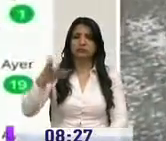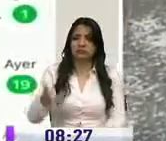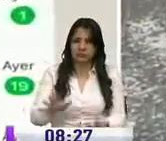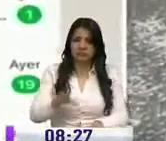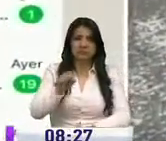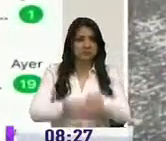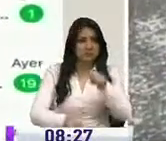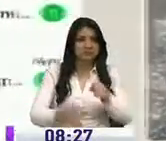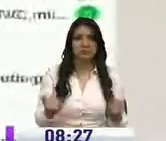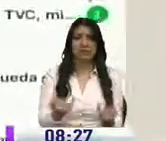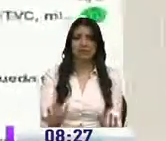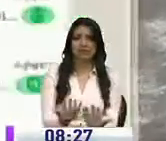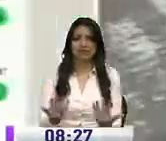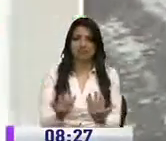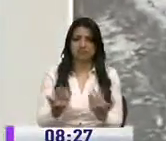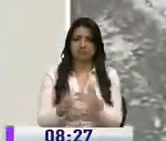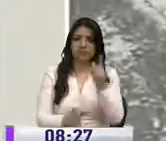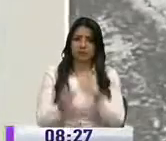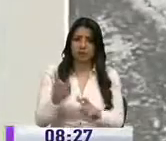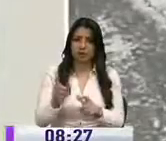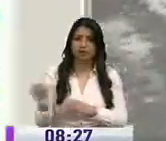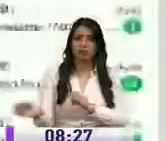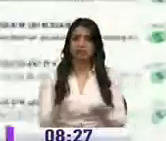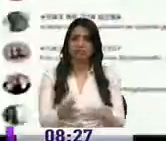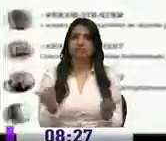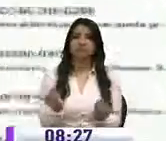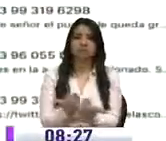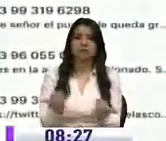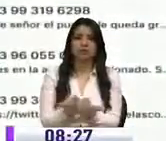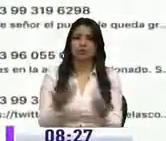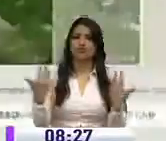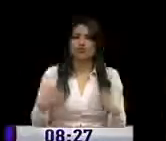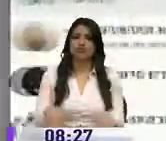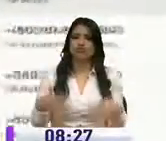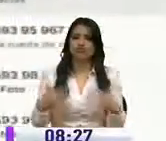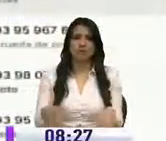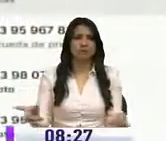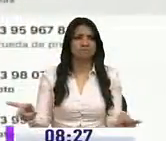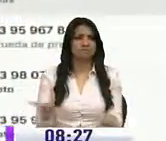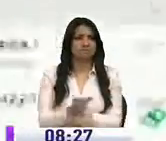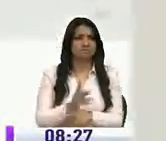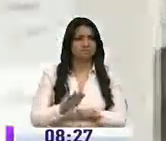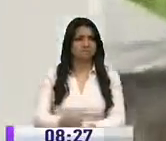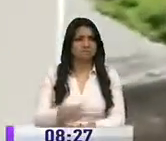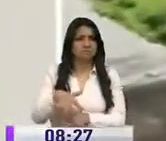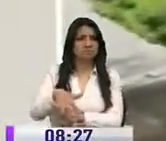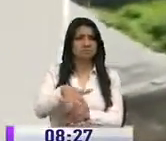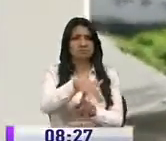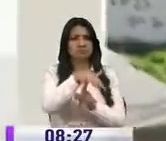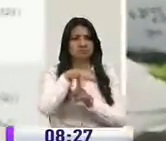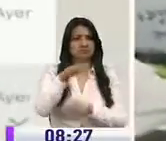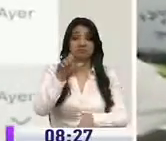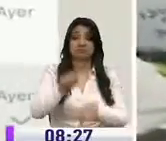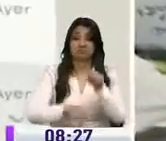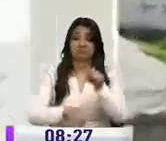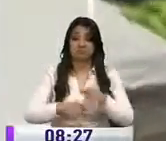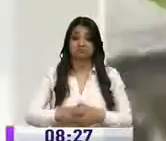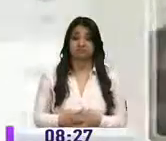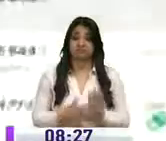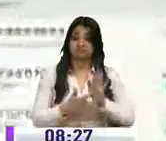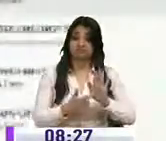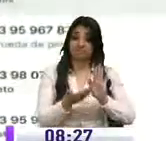sirve, la hierba está crecida, la gente se dedica a arrojar basura, o sea, el panorama es una verdadera desgracia. Ahí está, vean